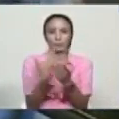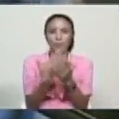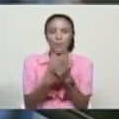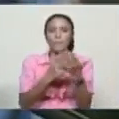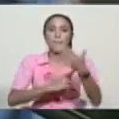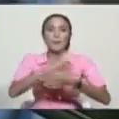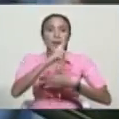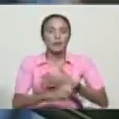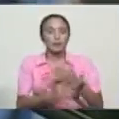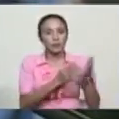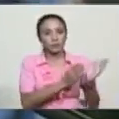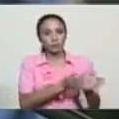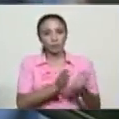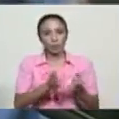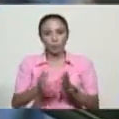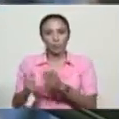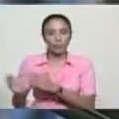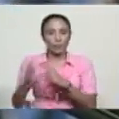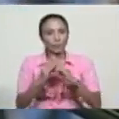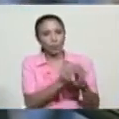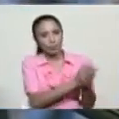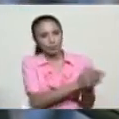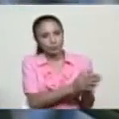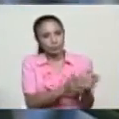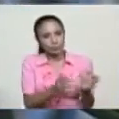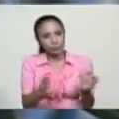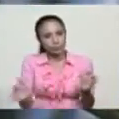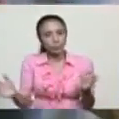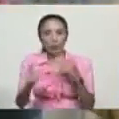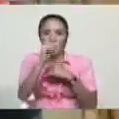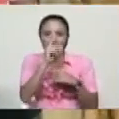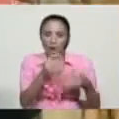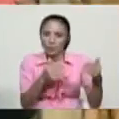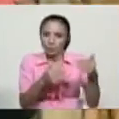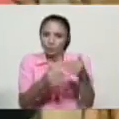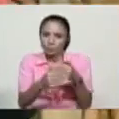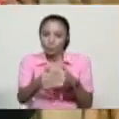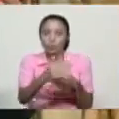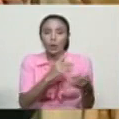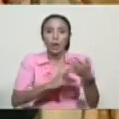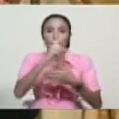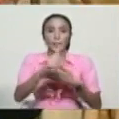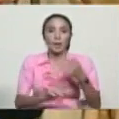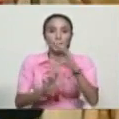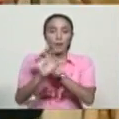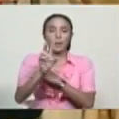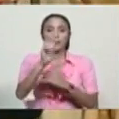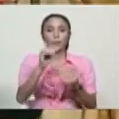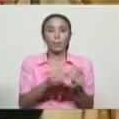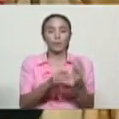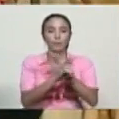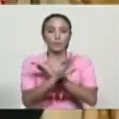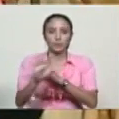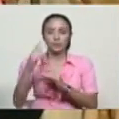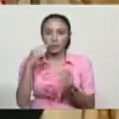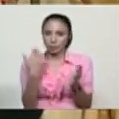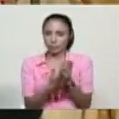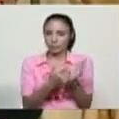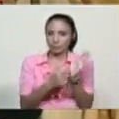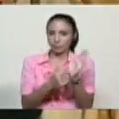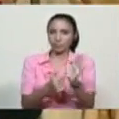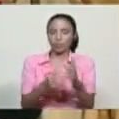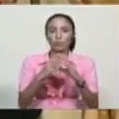planificación de largo plazo, de mediano plazo. Plan de la Patria 2025 ha sido un resultado